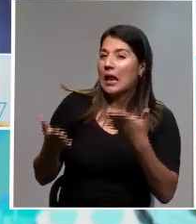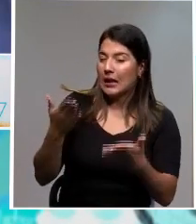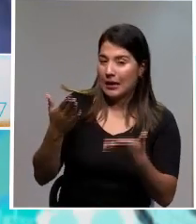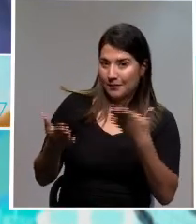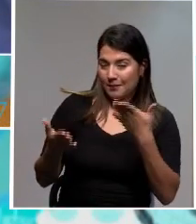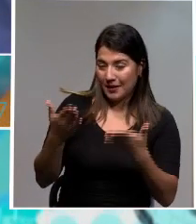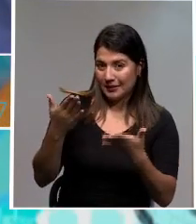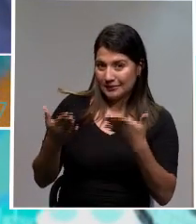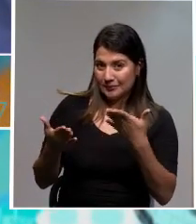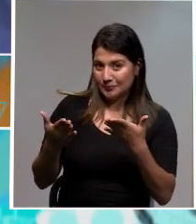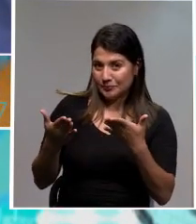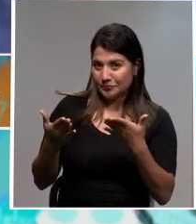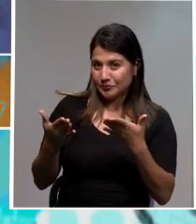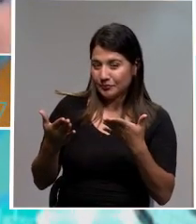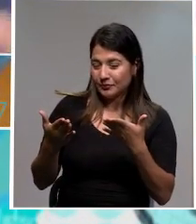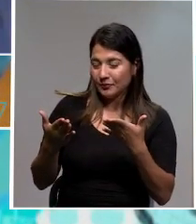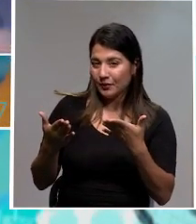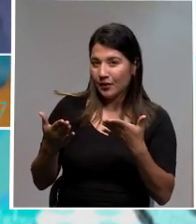se